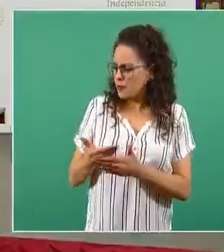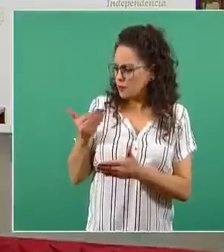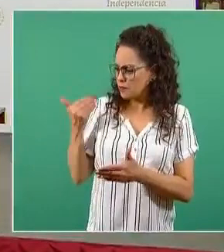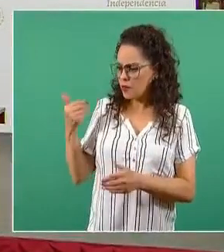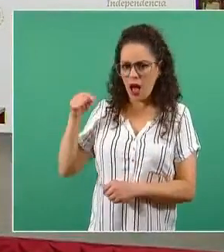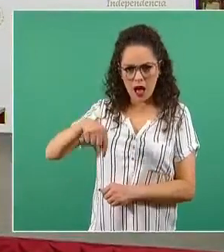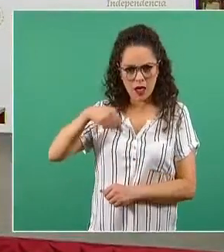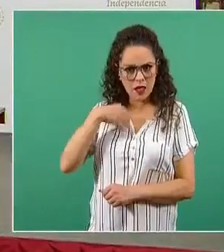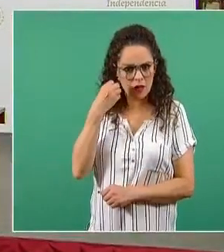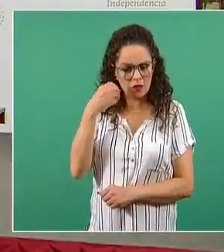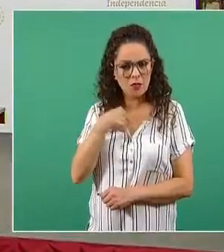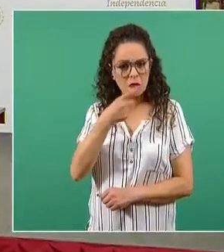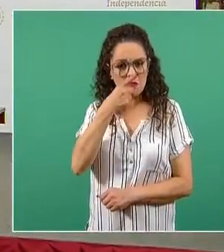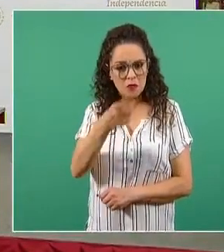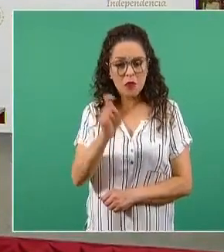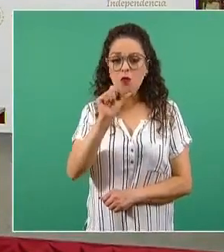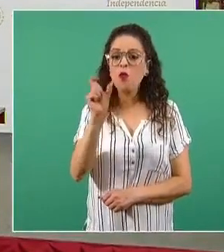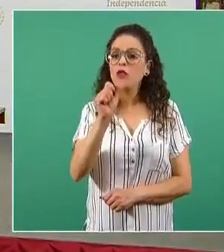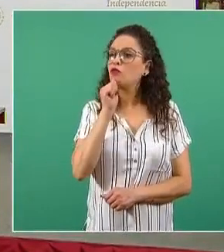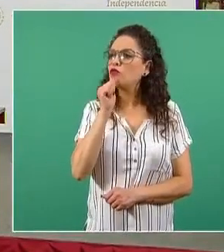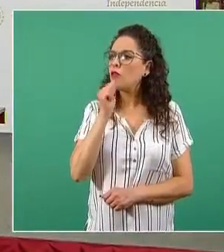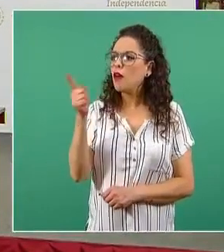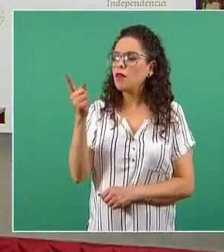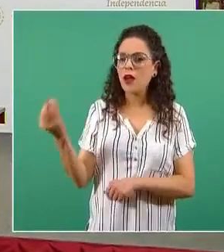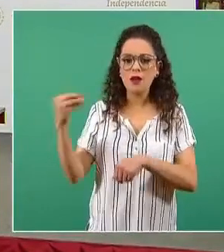conferencia, cuando todavía no llegaba el doctor Schwartz,